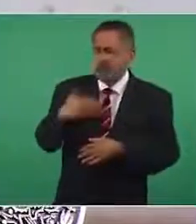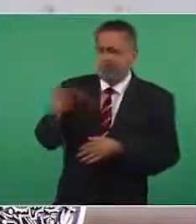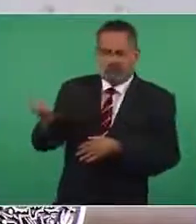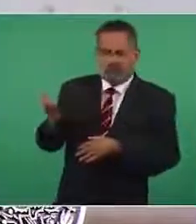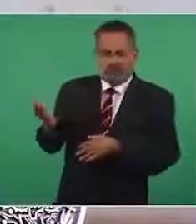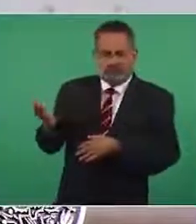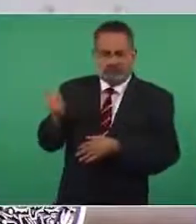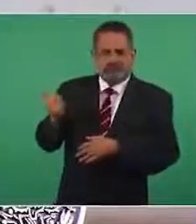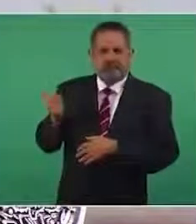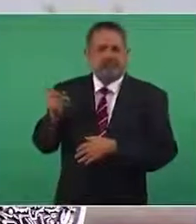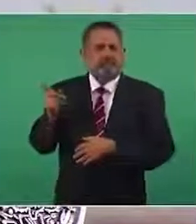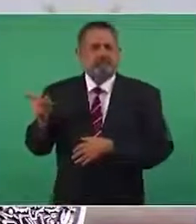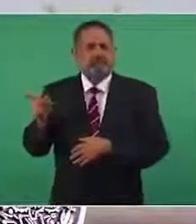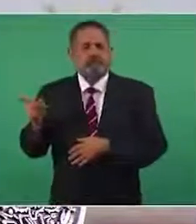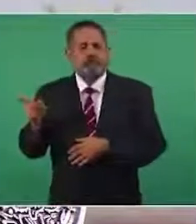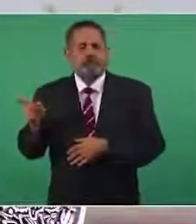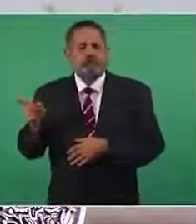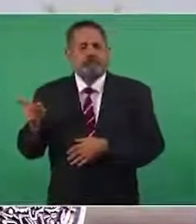los